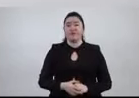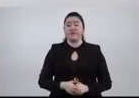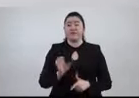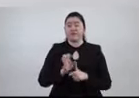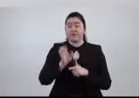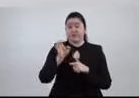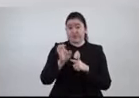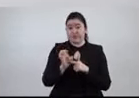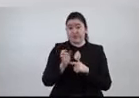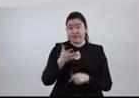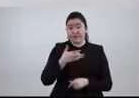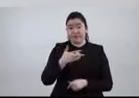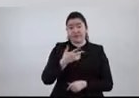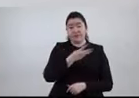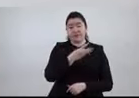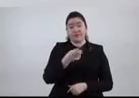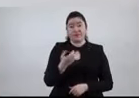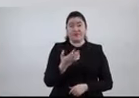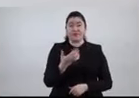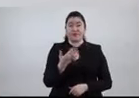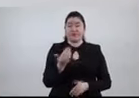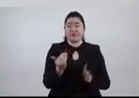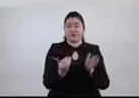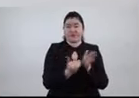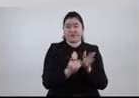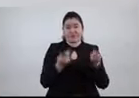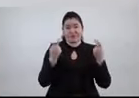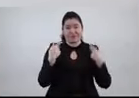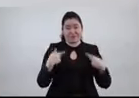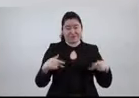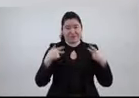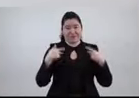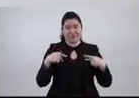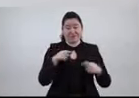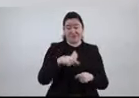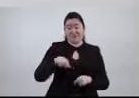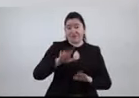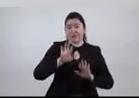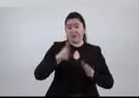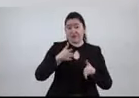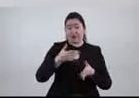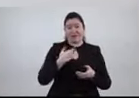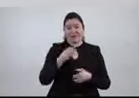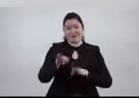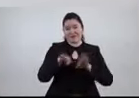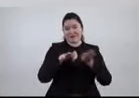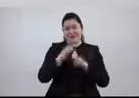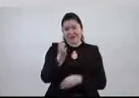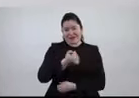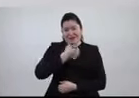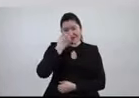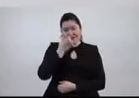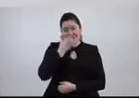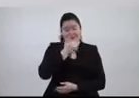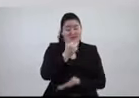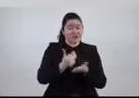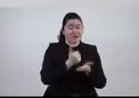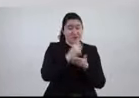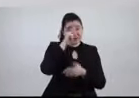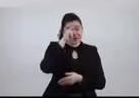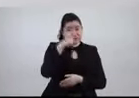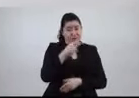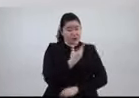Entonces, son cerca de 350,000 personas que están vinculadas con la educación en la Ciudad de México, que van a recibir